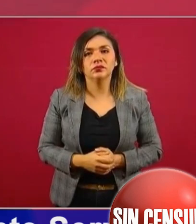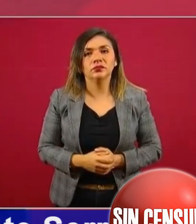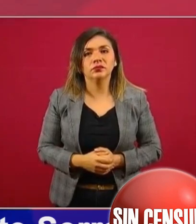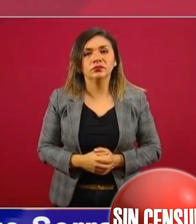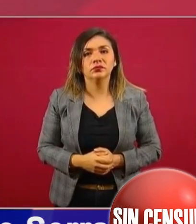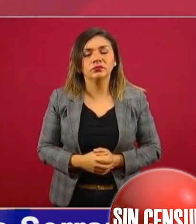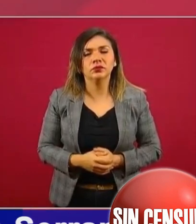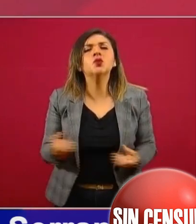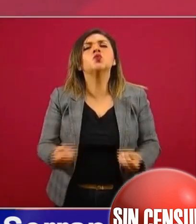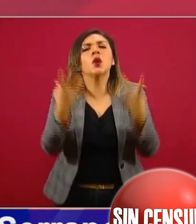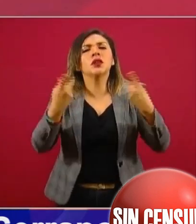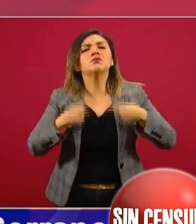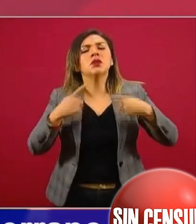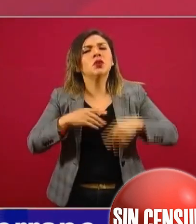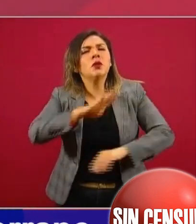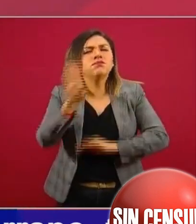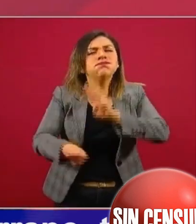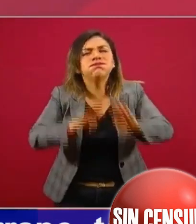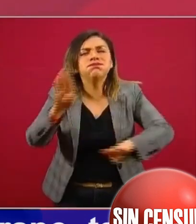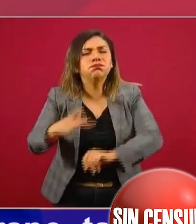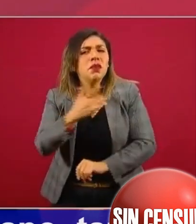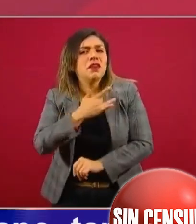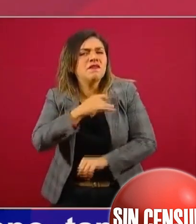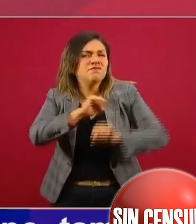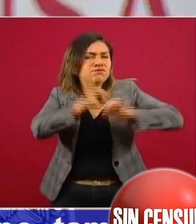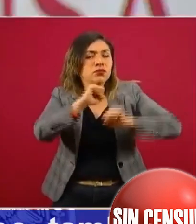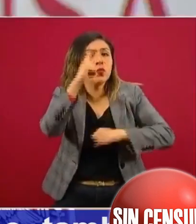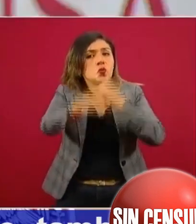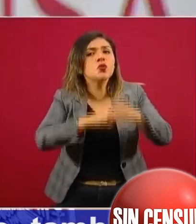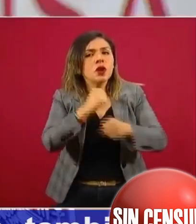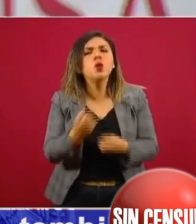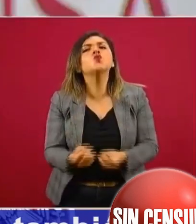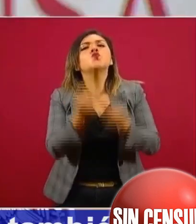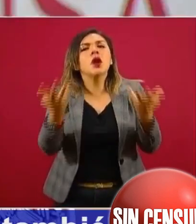¿Cuántos pierden la vida por infartos al año?